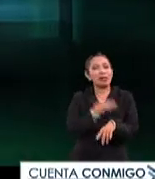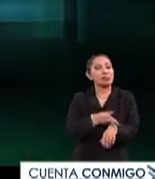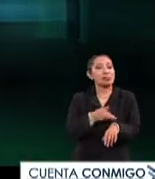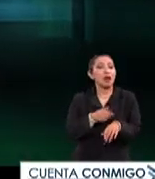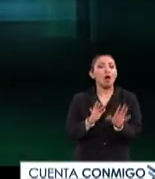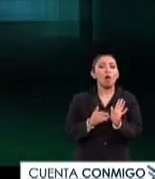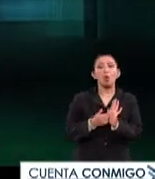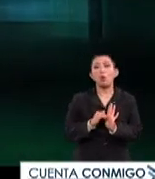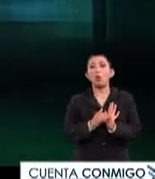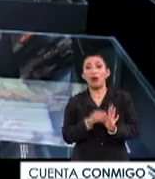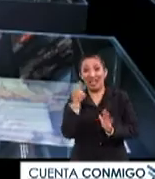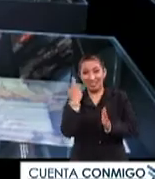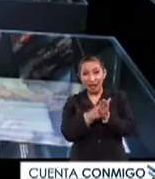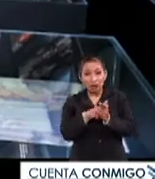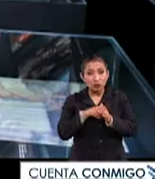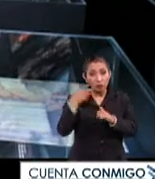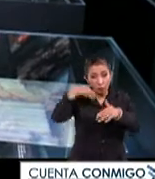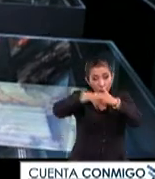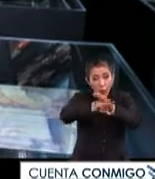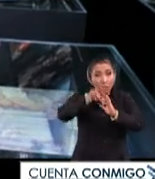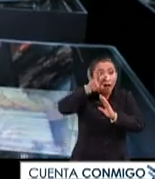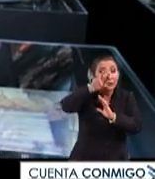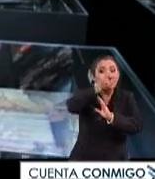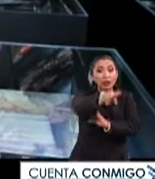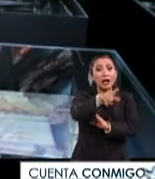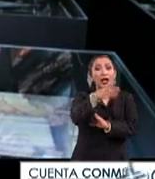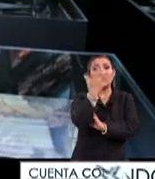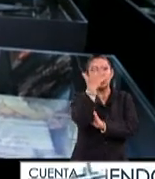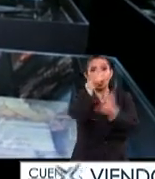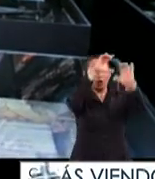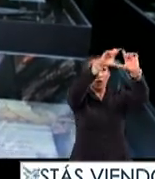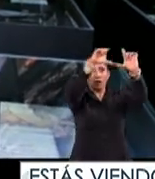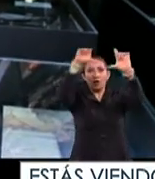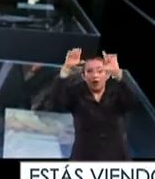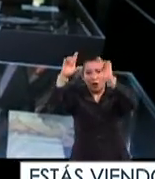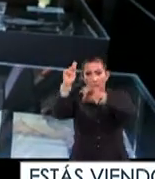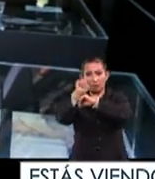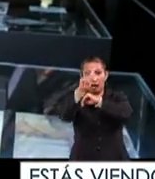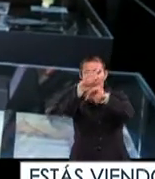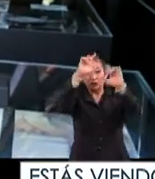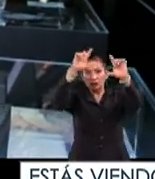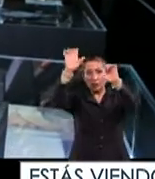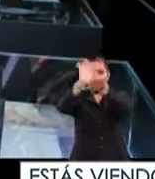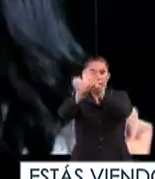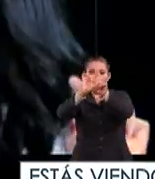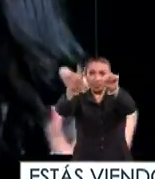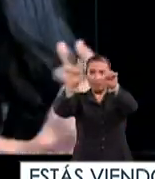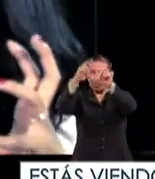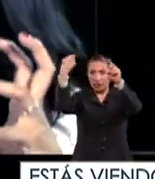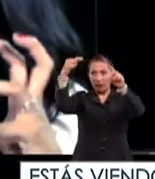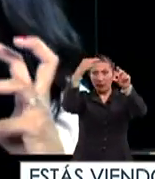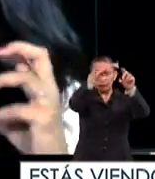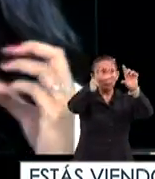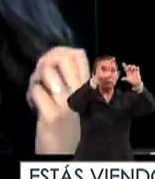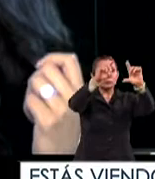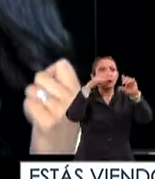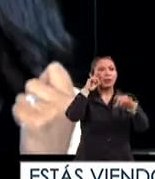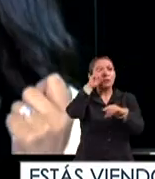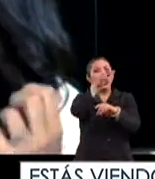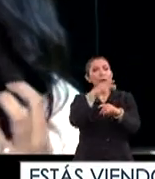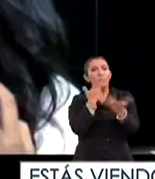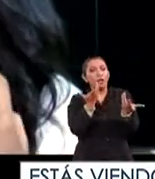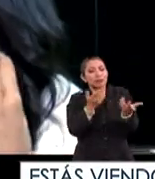¿no? Entonces, justo en la cabina puedes ver, son 5 pantallas y de diferentes películas, ¿no? Entonces, esa tensión,